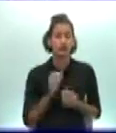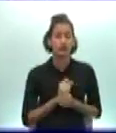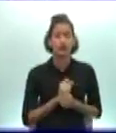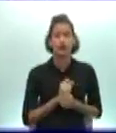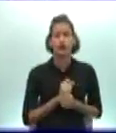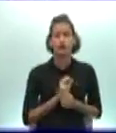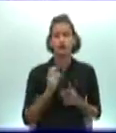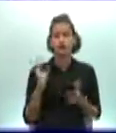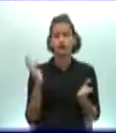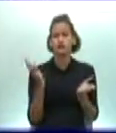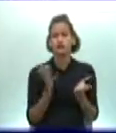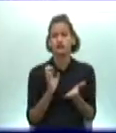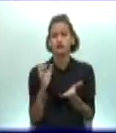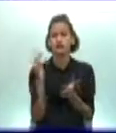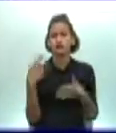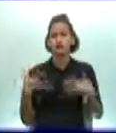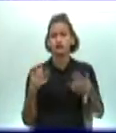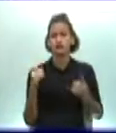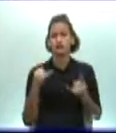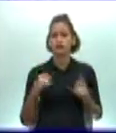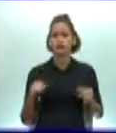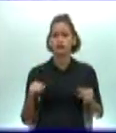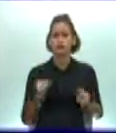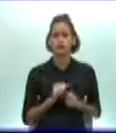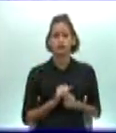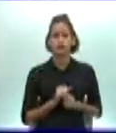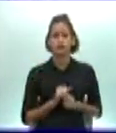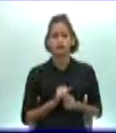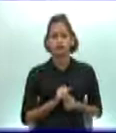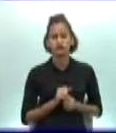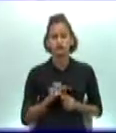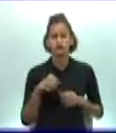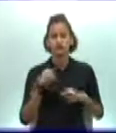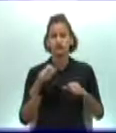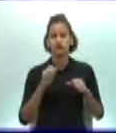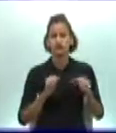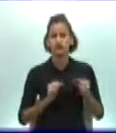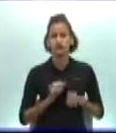libro de texto y el mapa Cuba físico del Atlas Geográfico.